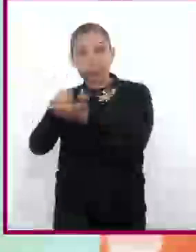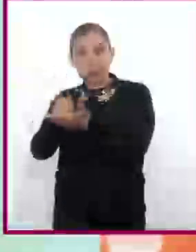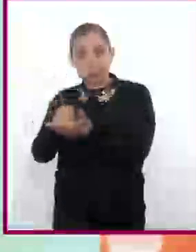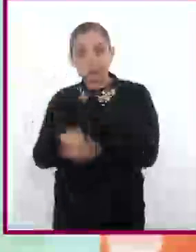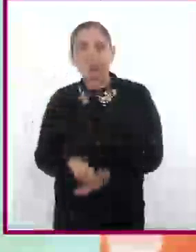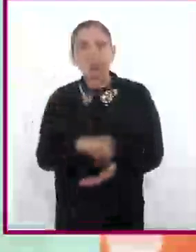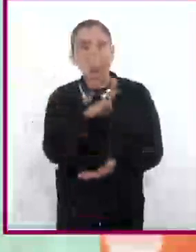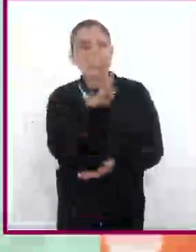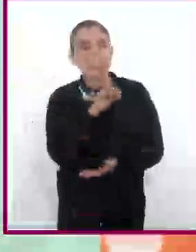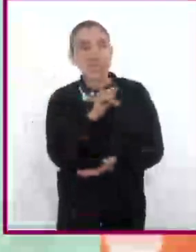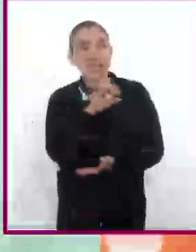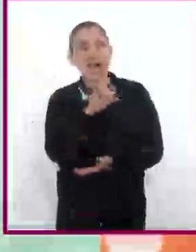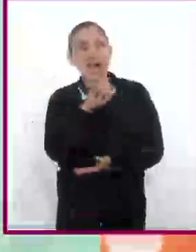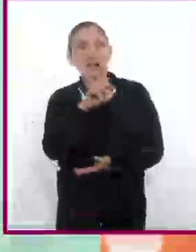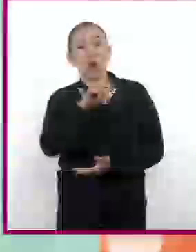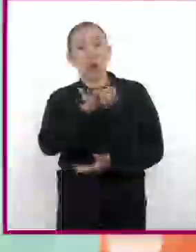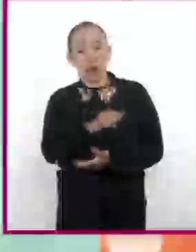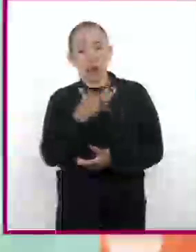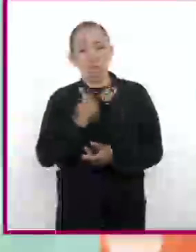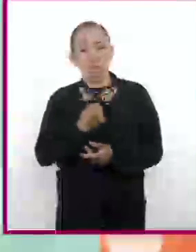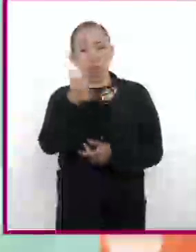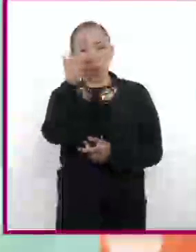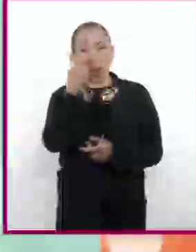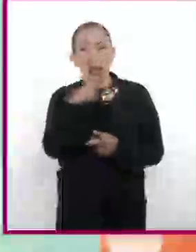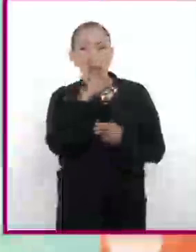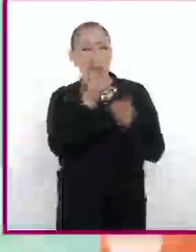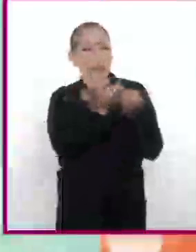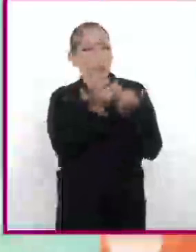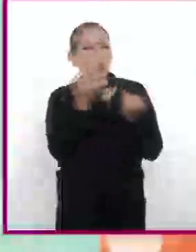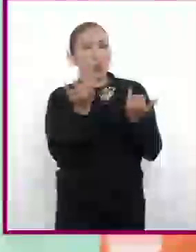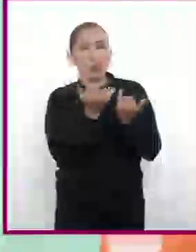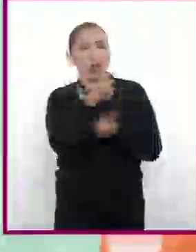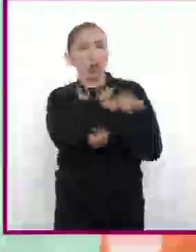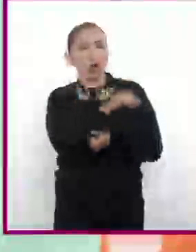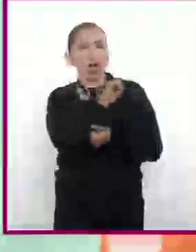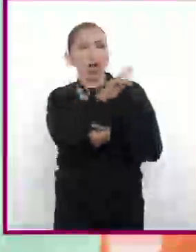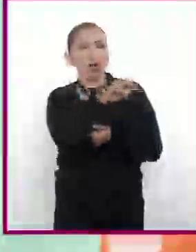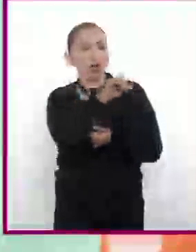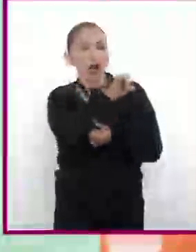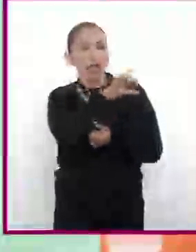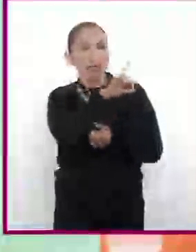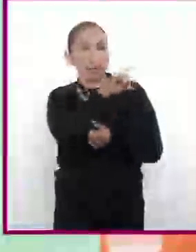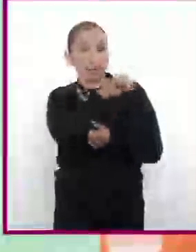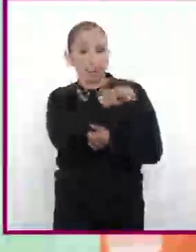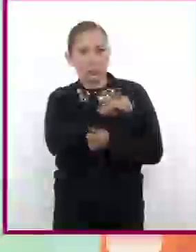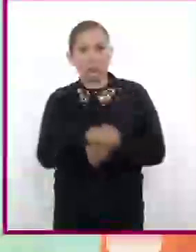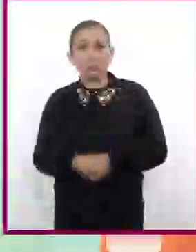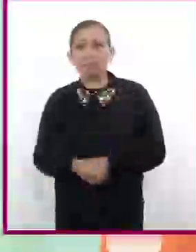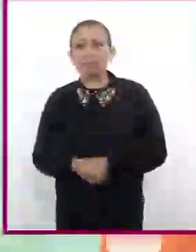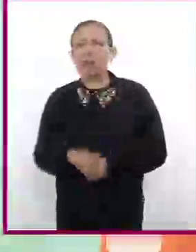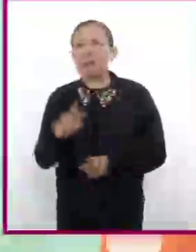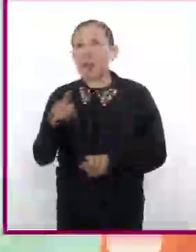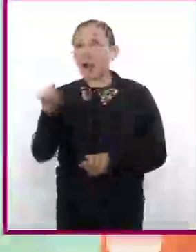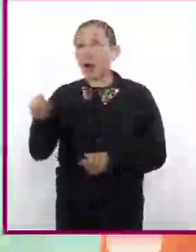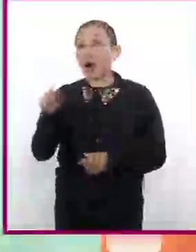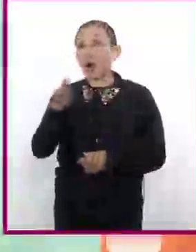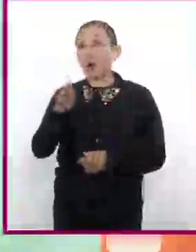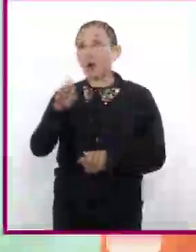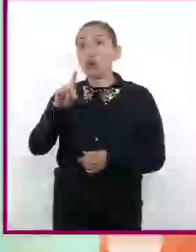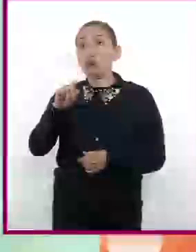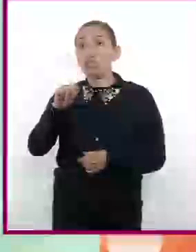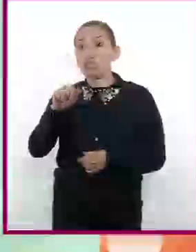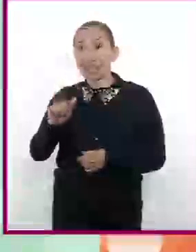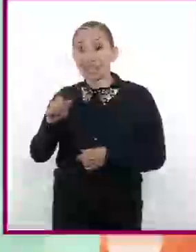el bicarbonato de sodio, la primera disociación era la misma que la identificada por Arrhenius. Pero para Bronsted y